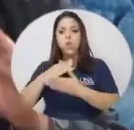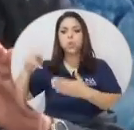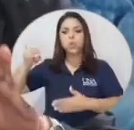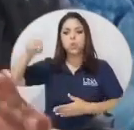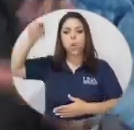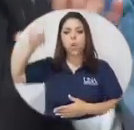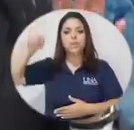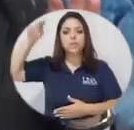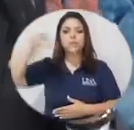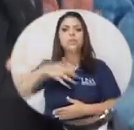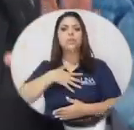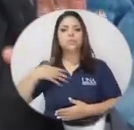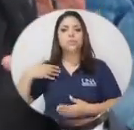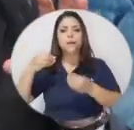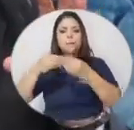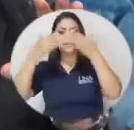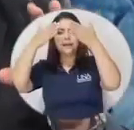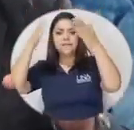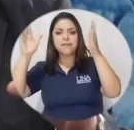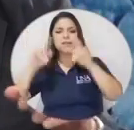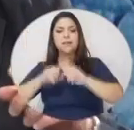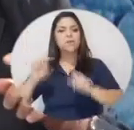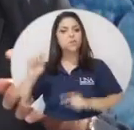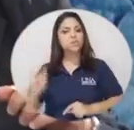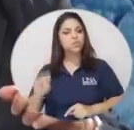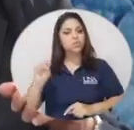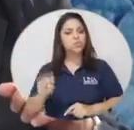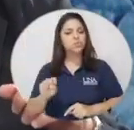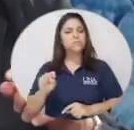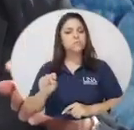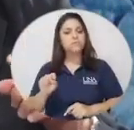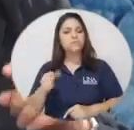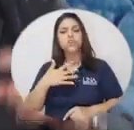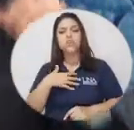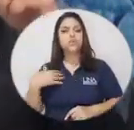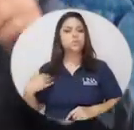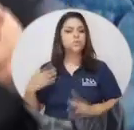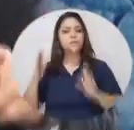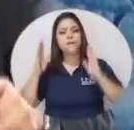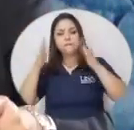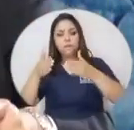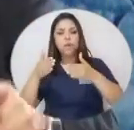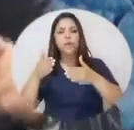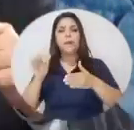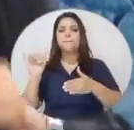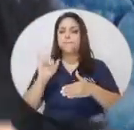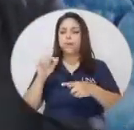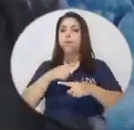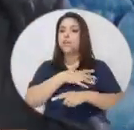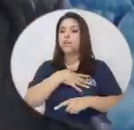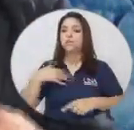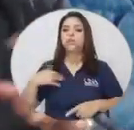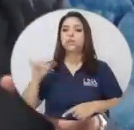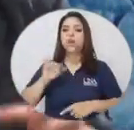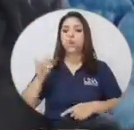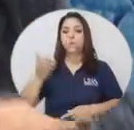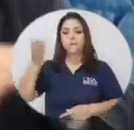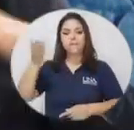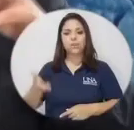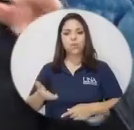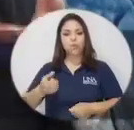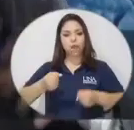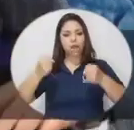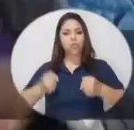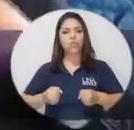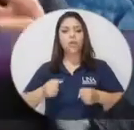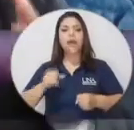pero al sur le gusta ese enfoque, no como el cowboy de Reagan, sino como esta figura dura que ahora mesiánico,